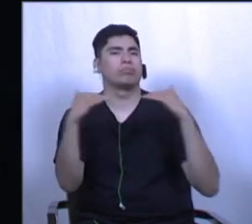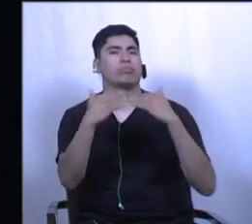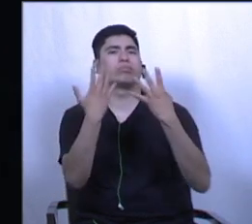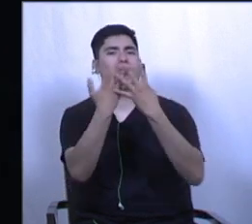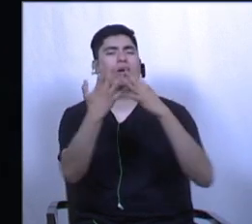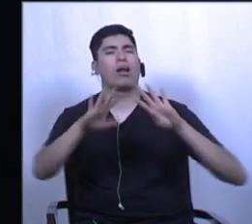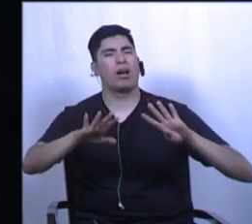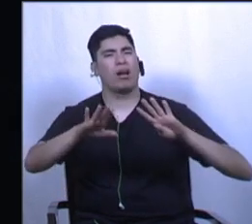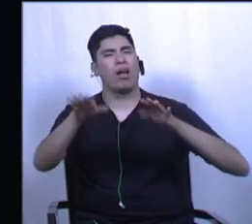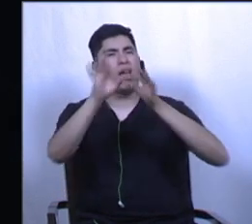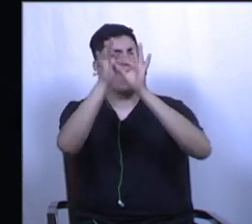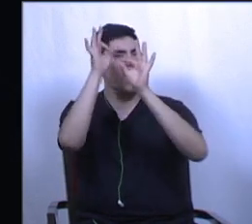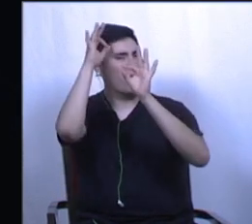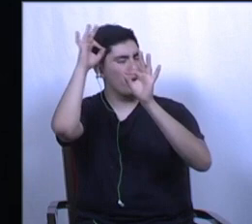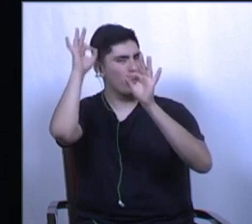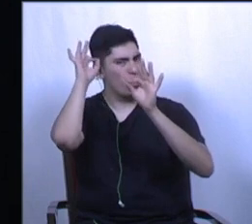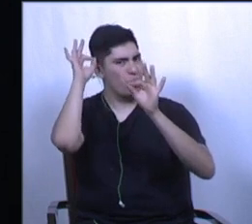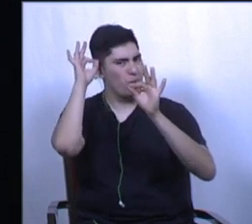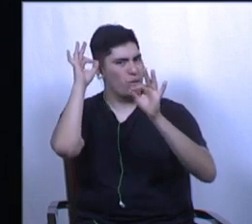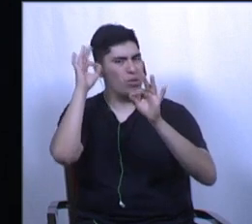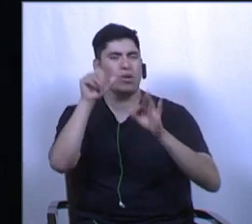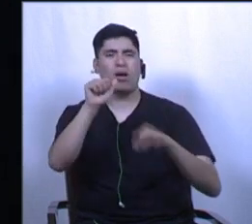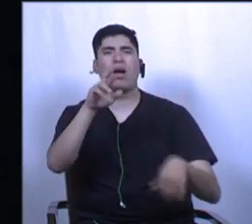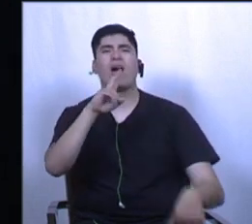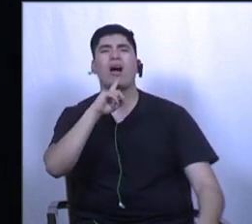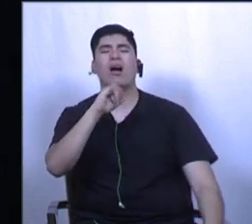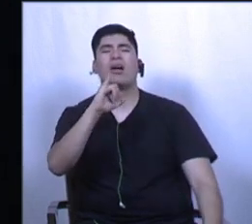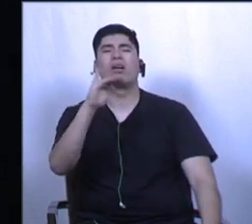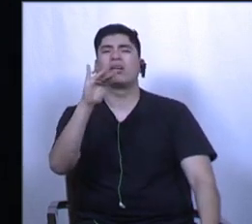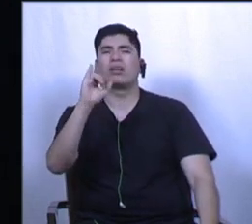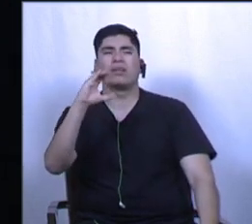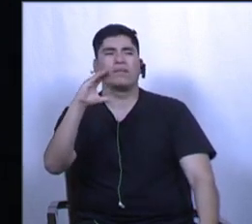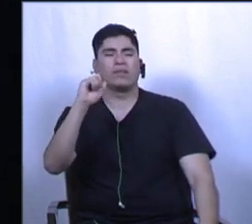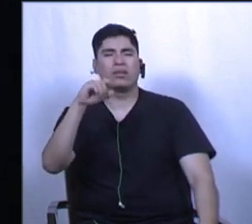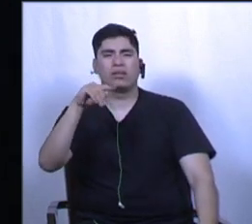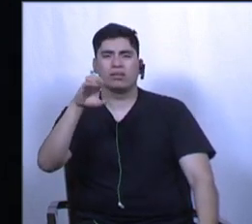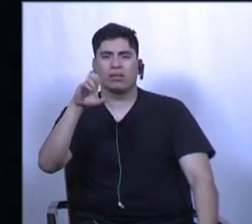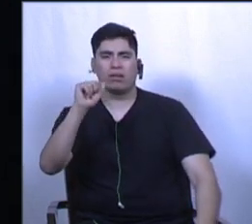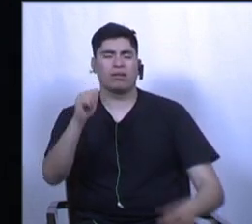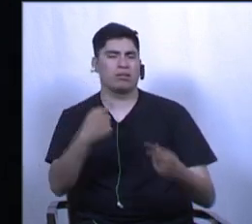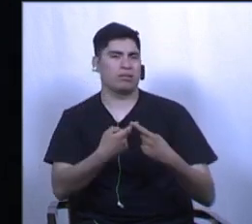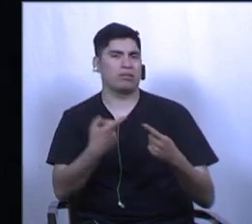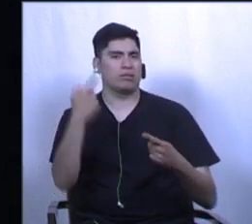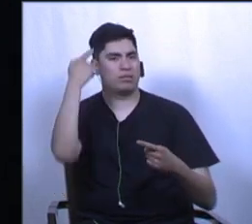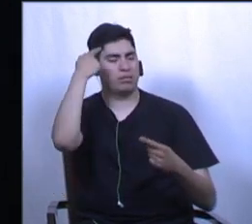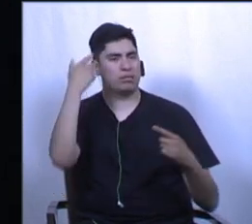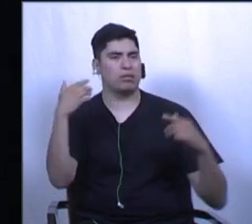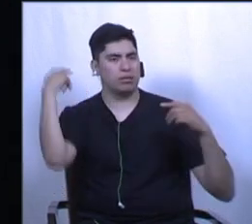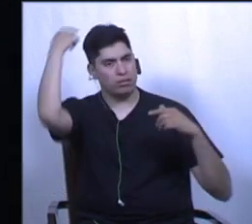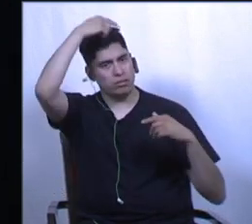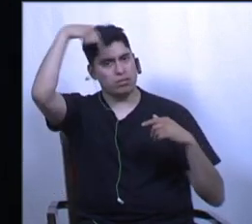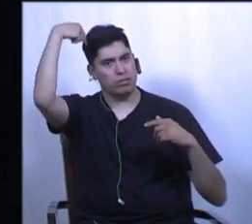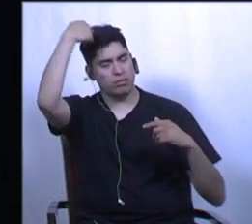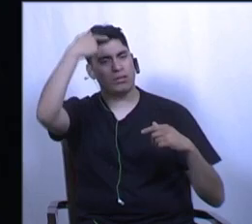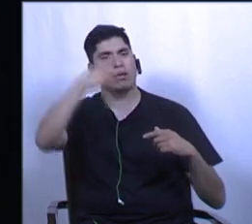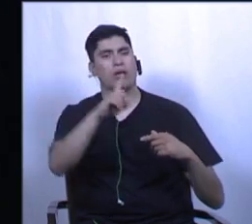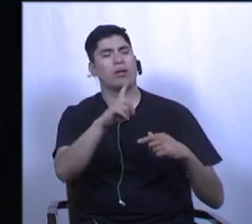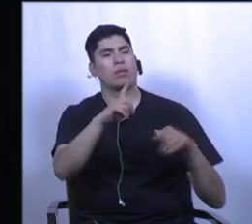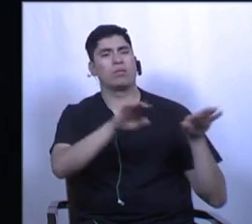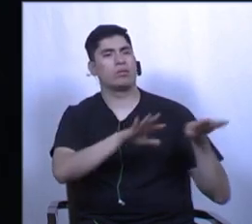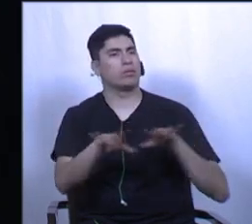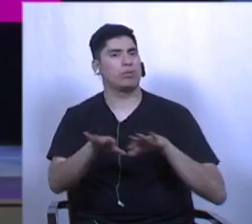redes neurológicas artificiales, que son básicamente simulaciones del cerebro que funcionan en una computadora para entender